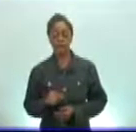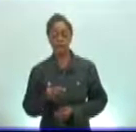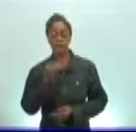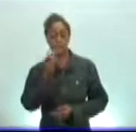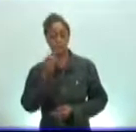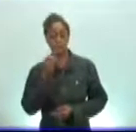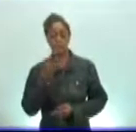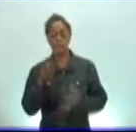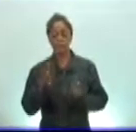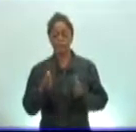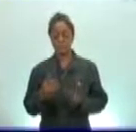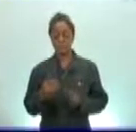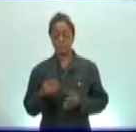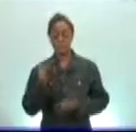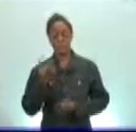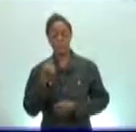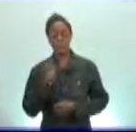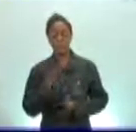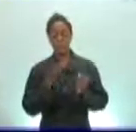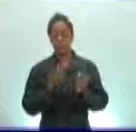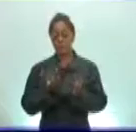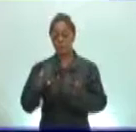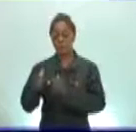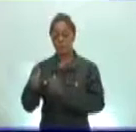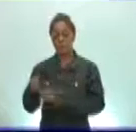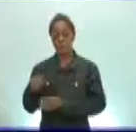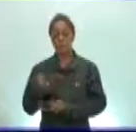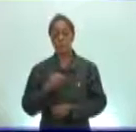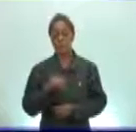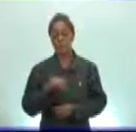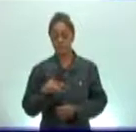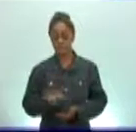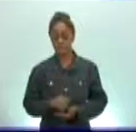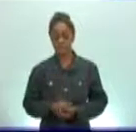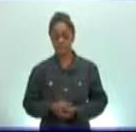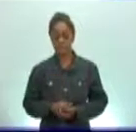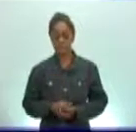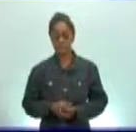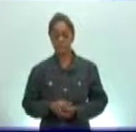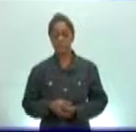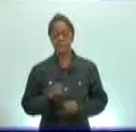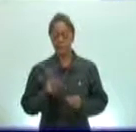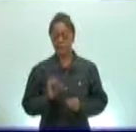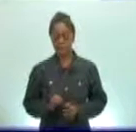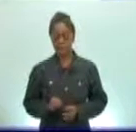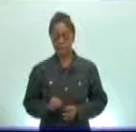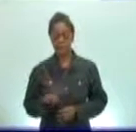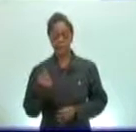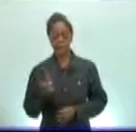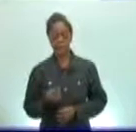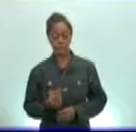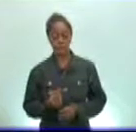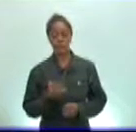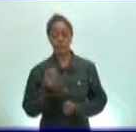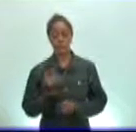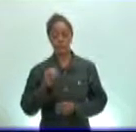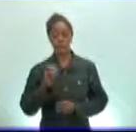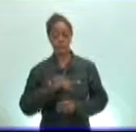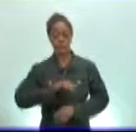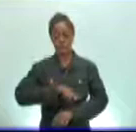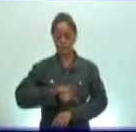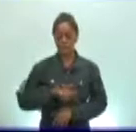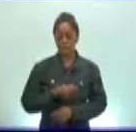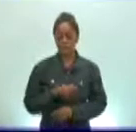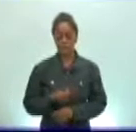permitir una cronología de los mismos en la medida y una lógica a la hora